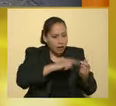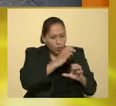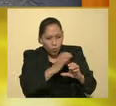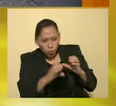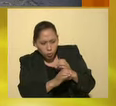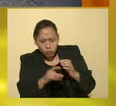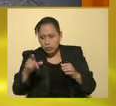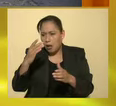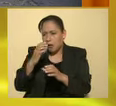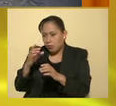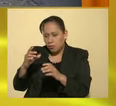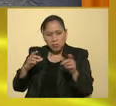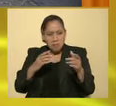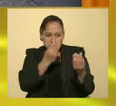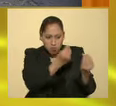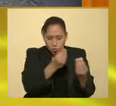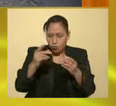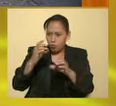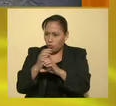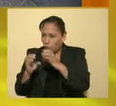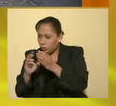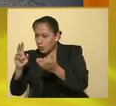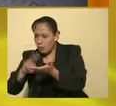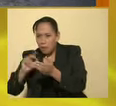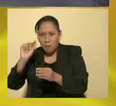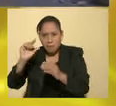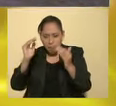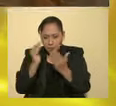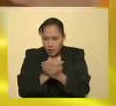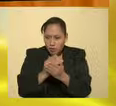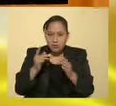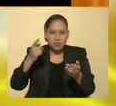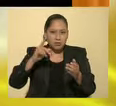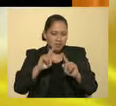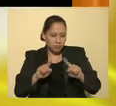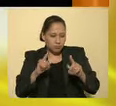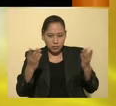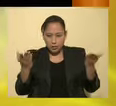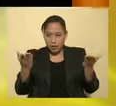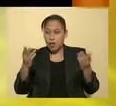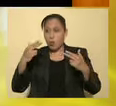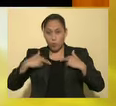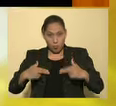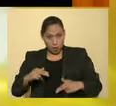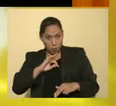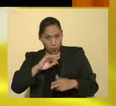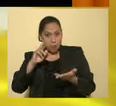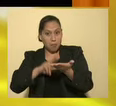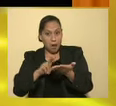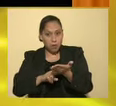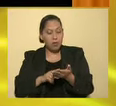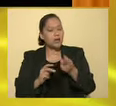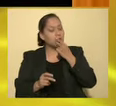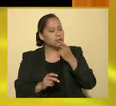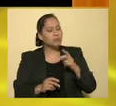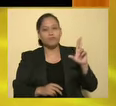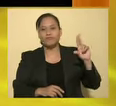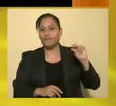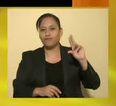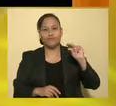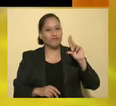estás evaluando. Exactamente. O el reloj. Exactamente. Y le pregunté, ¿podemos valuar a un ser humano? Y me contestó,